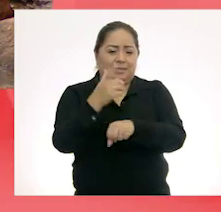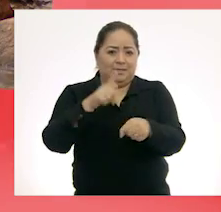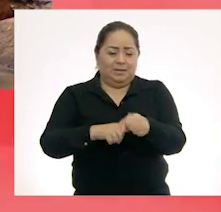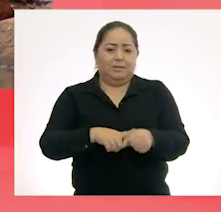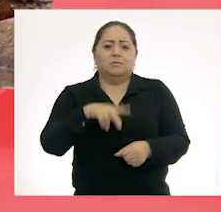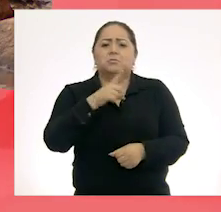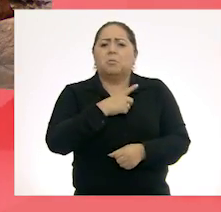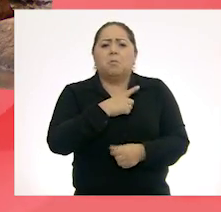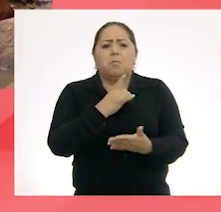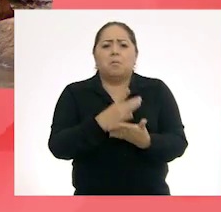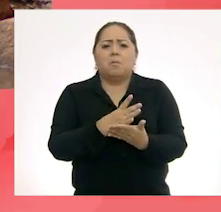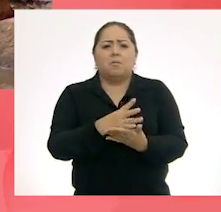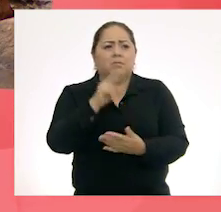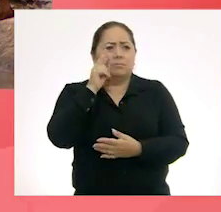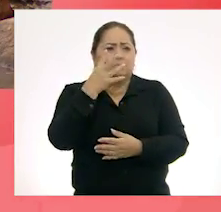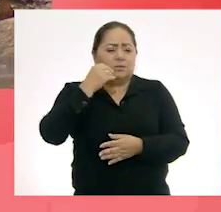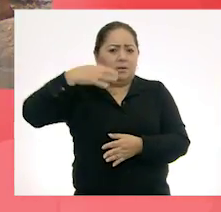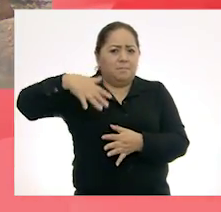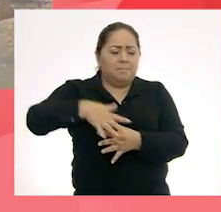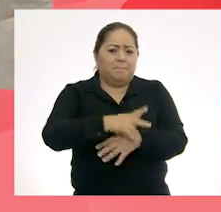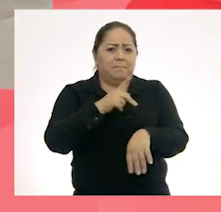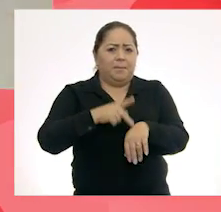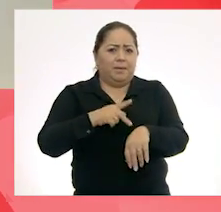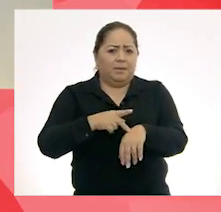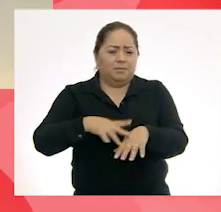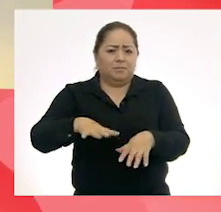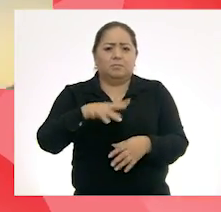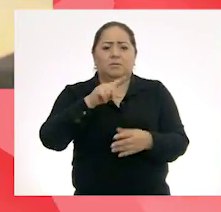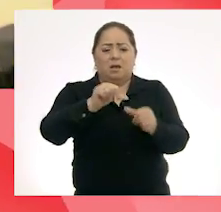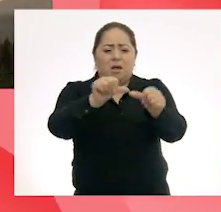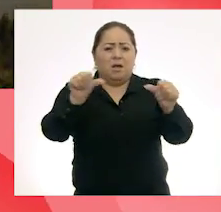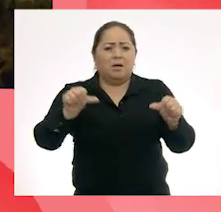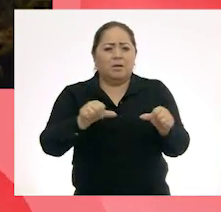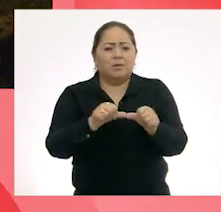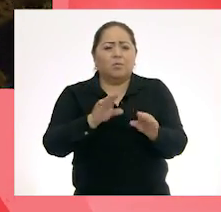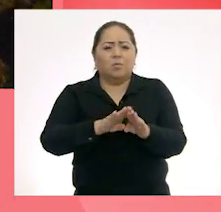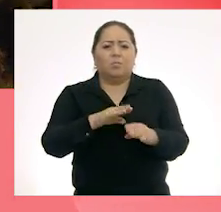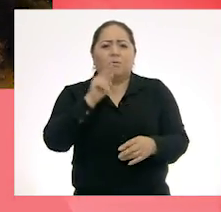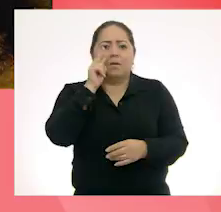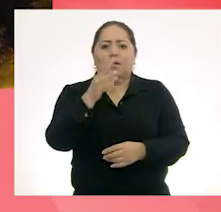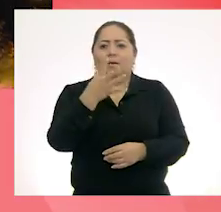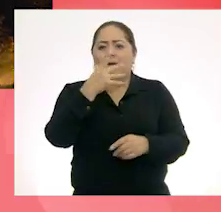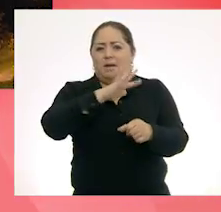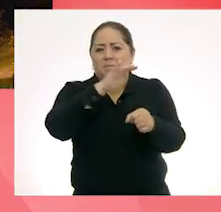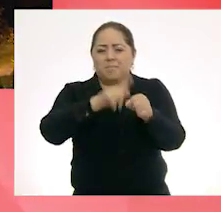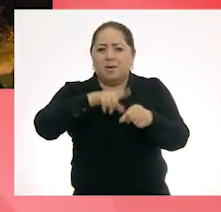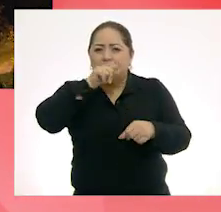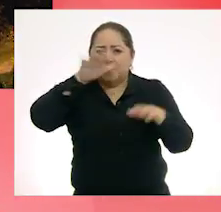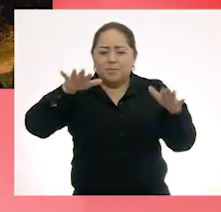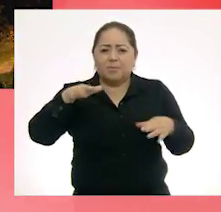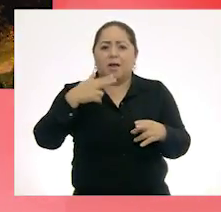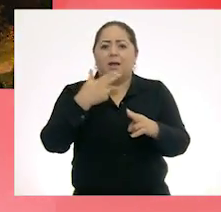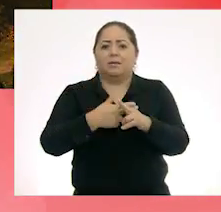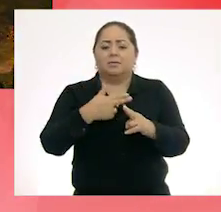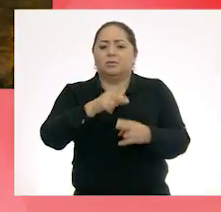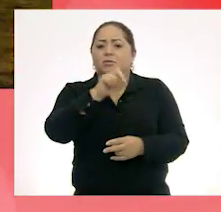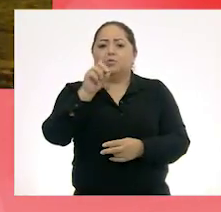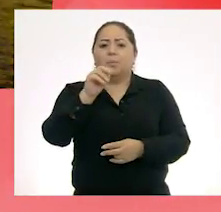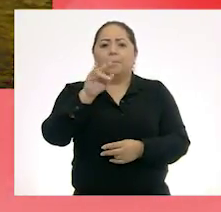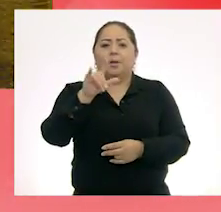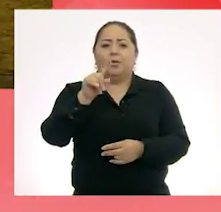Es simplemente espectacular. Posee un área especializada en la observación de aves, desde colibríes hasta